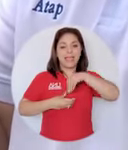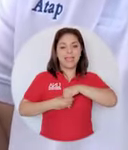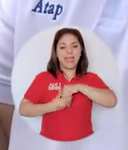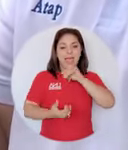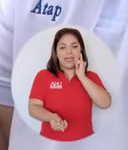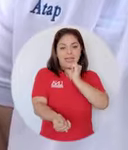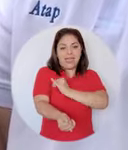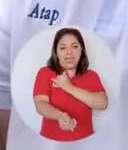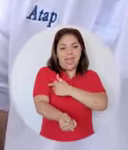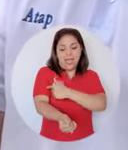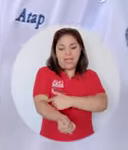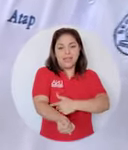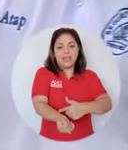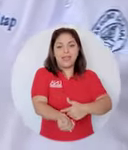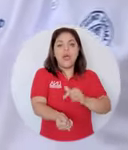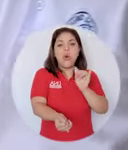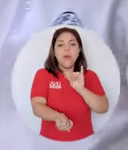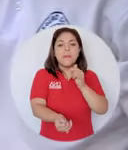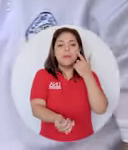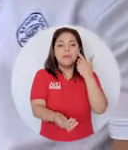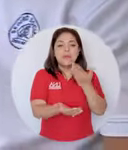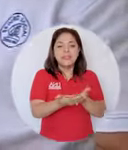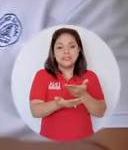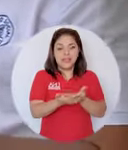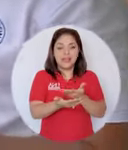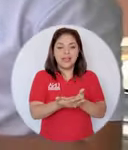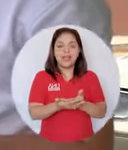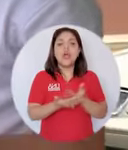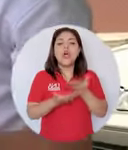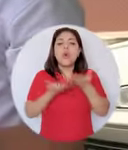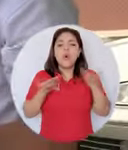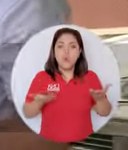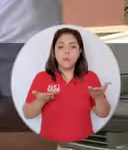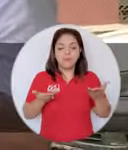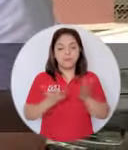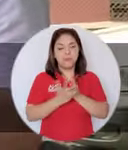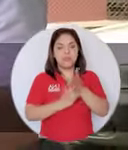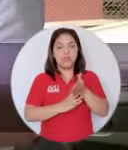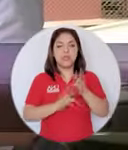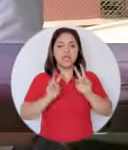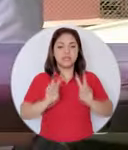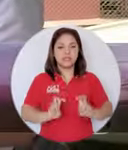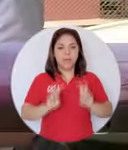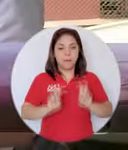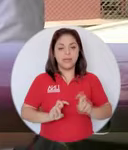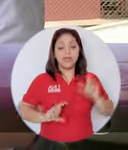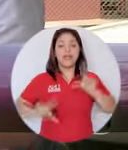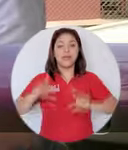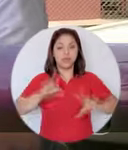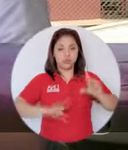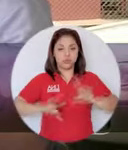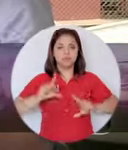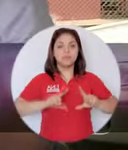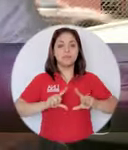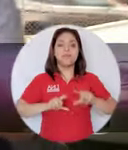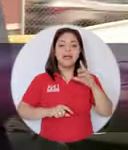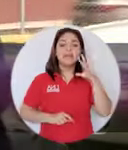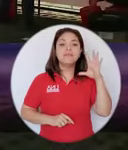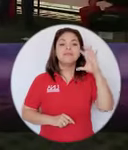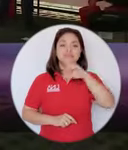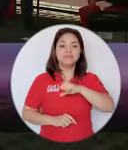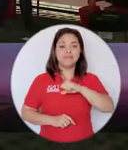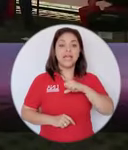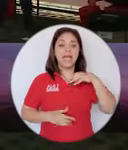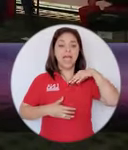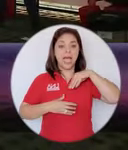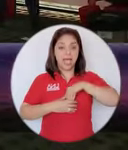digital. Pero esa huella digital también hoy en día existe una posibilidad por medio de exámenes especializados de